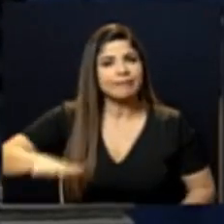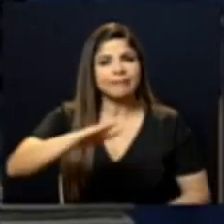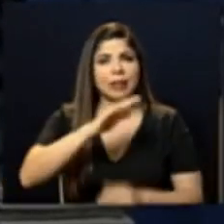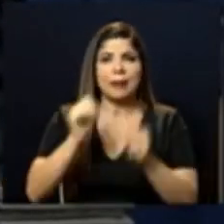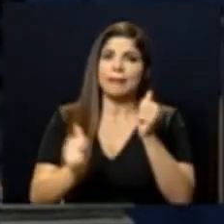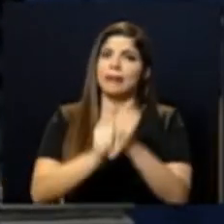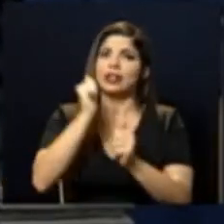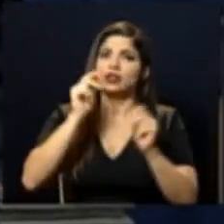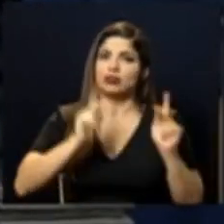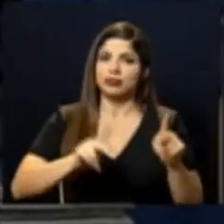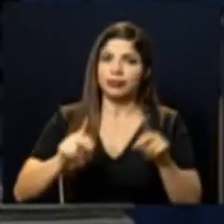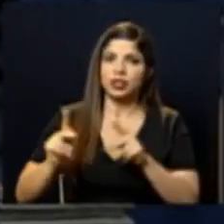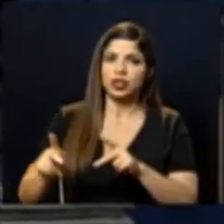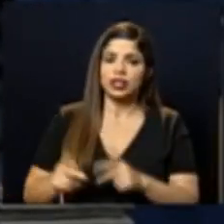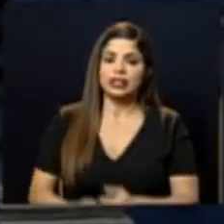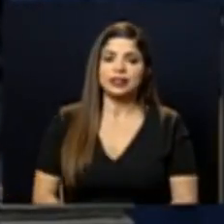personas.